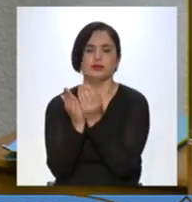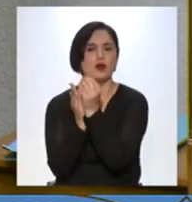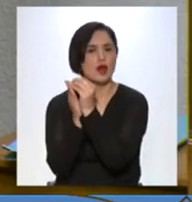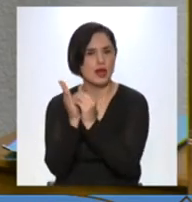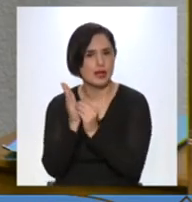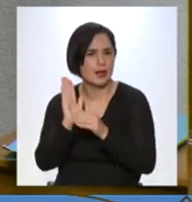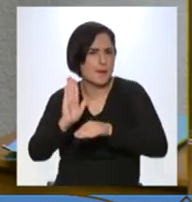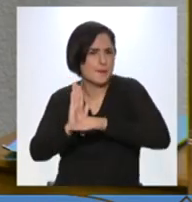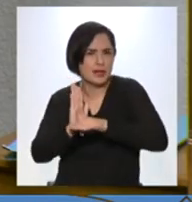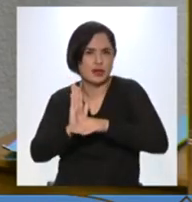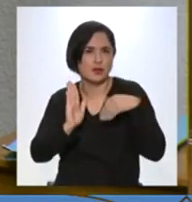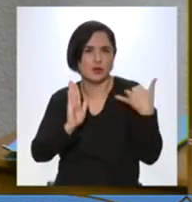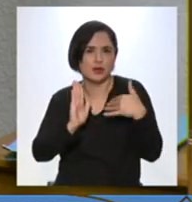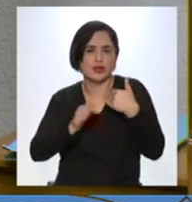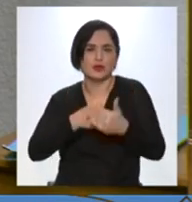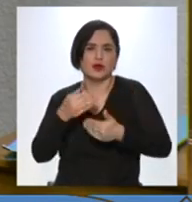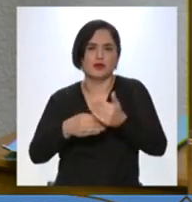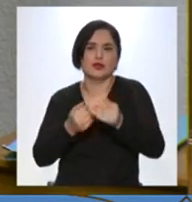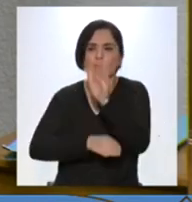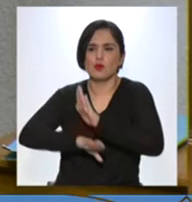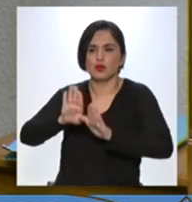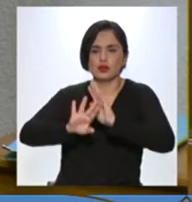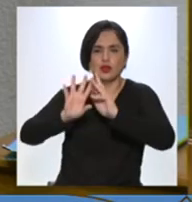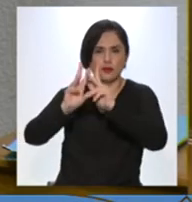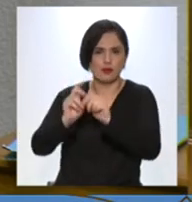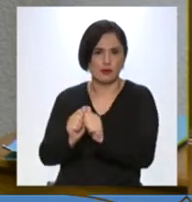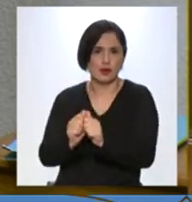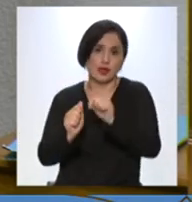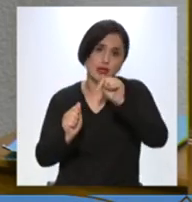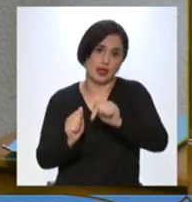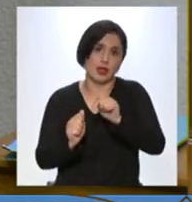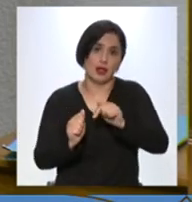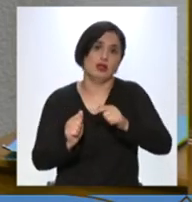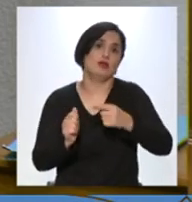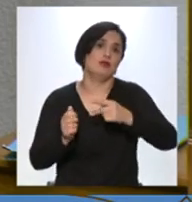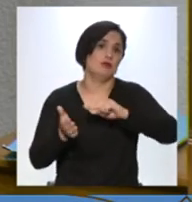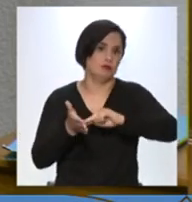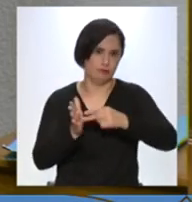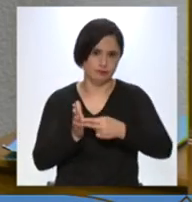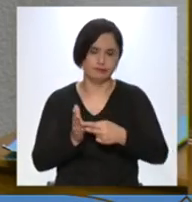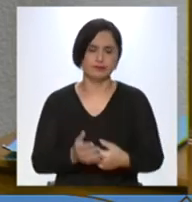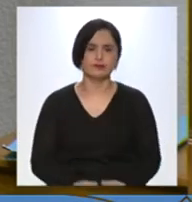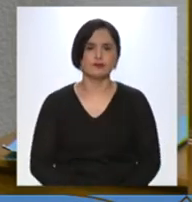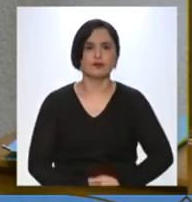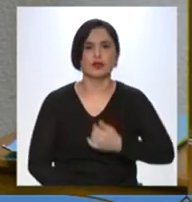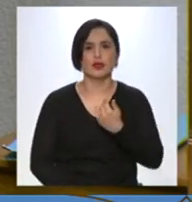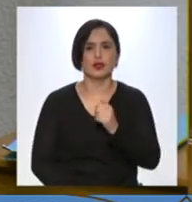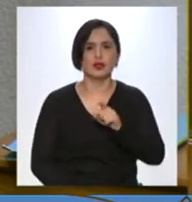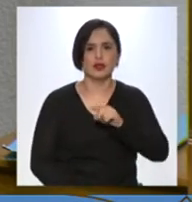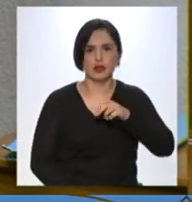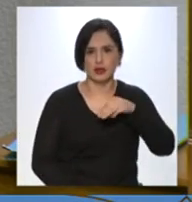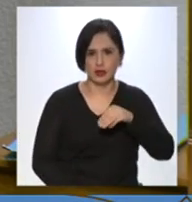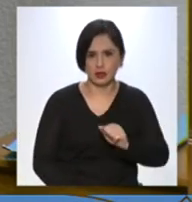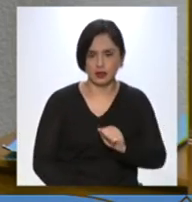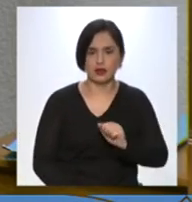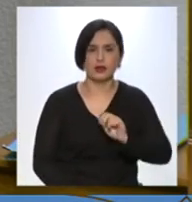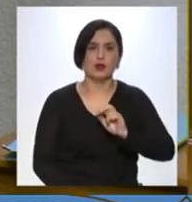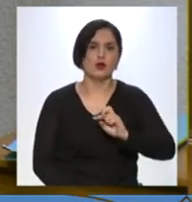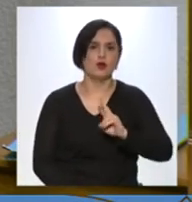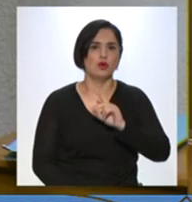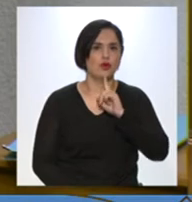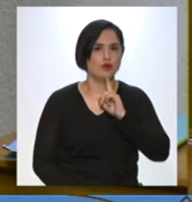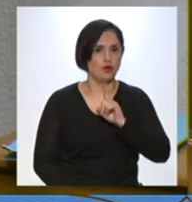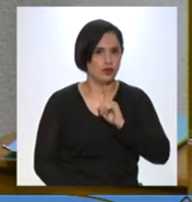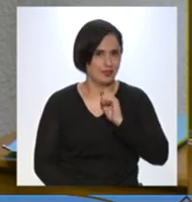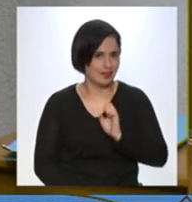comunes claves para avanzar en la protección de las familias en esta coyuntura crítica. Yasna Proboste Campillay demostró en su